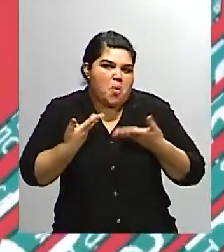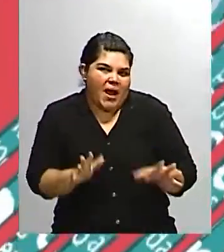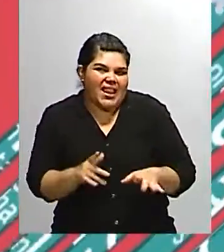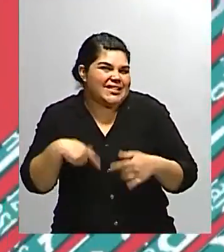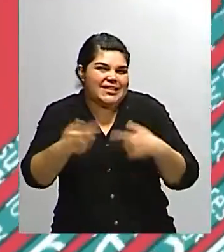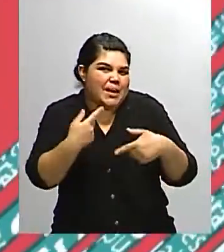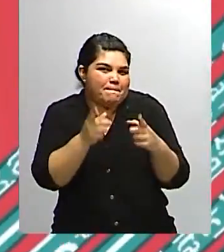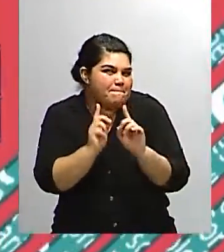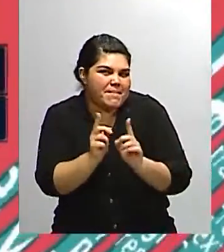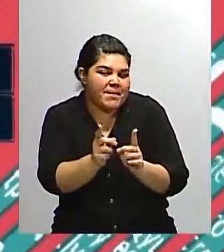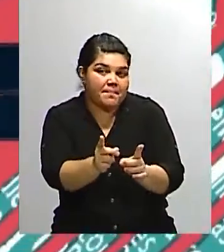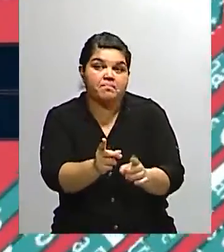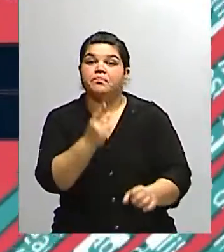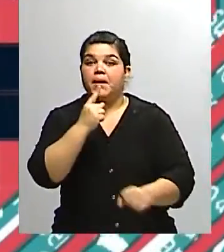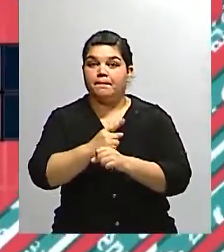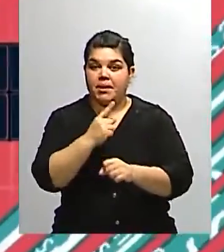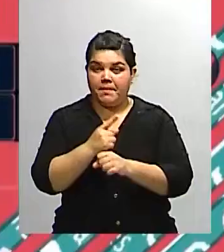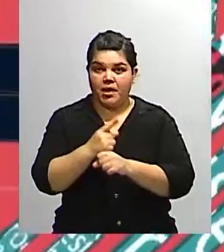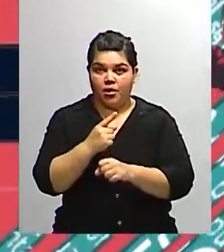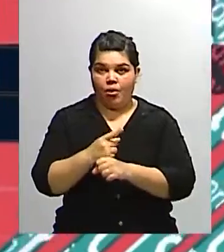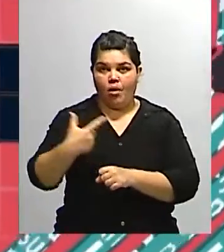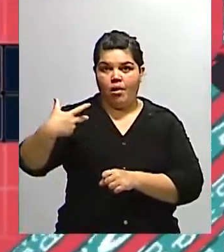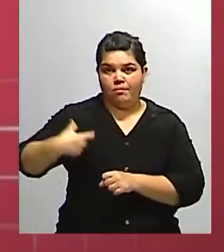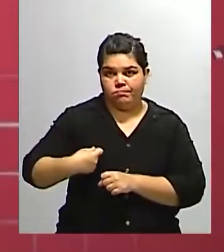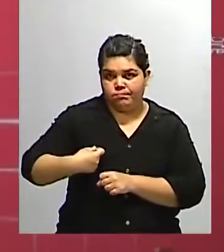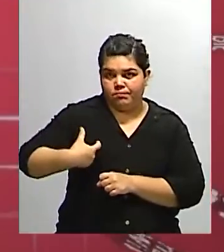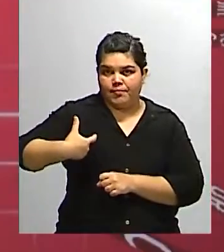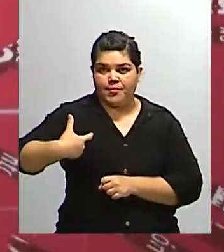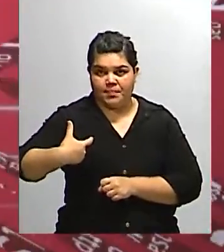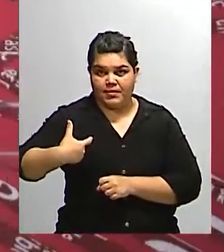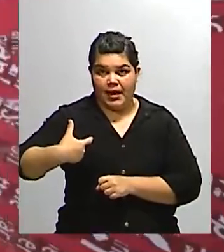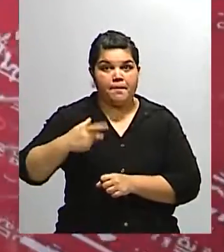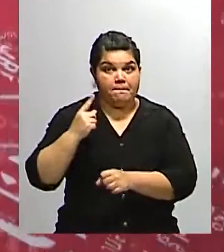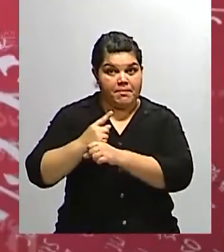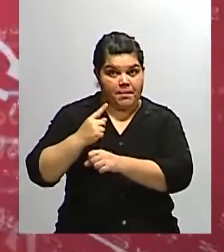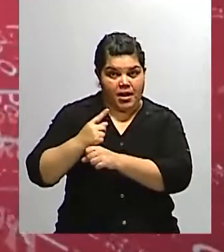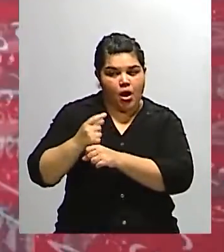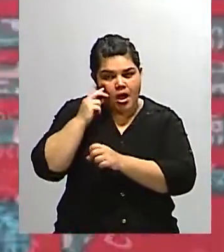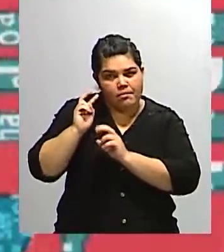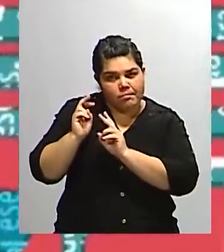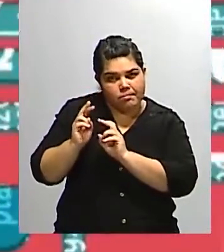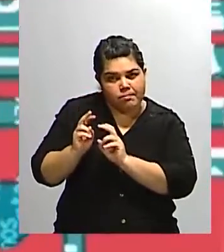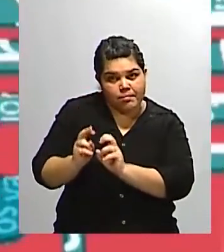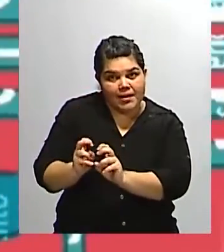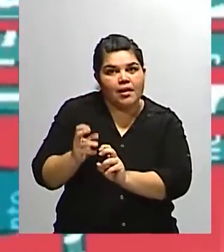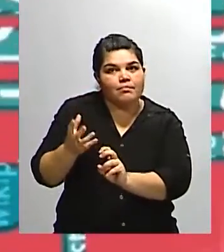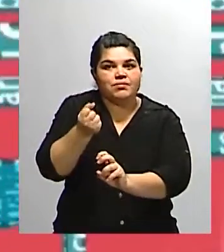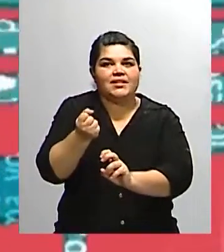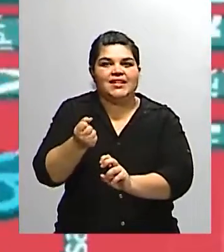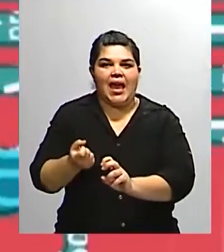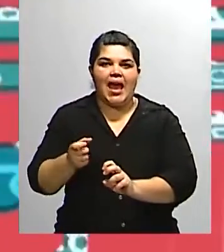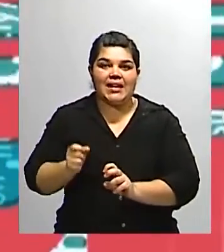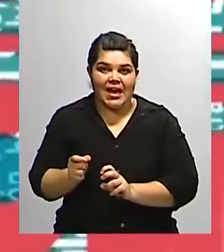obviamente el diagnóstico que se hace con una punción mamaria. Y una vez que uno ya tiene el diagnóstico de cáncer, el